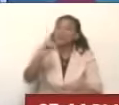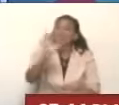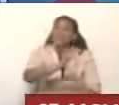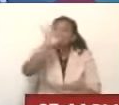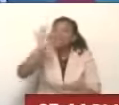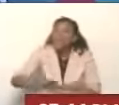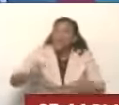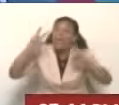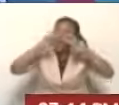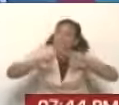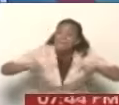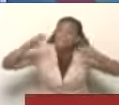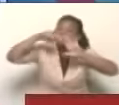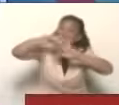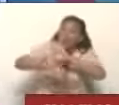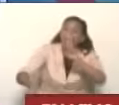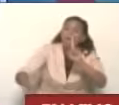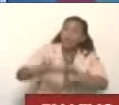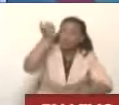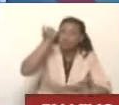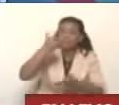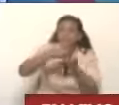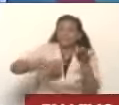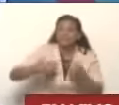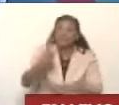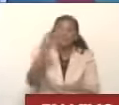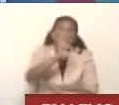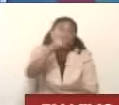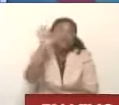1% de lo que tenemos.